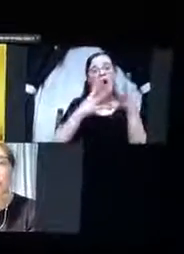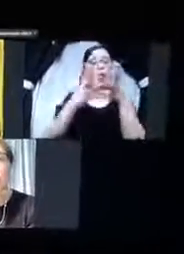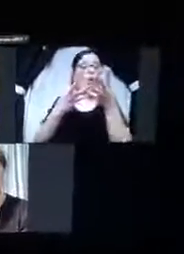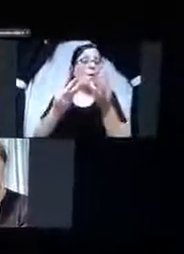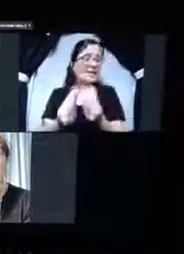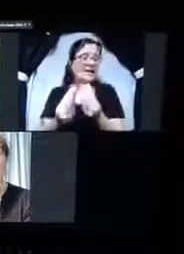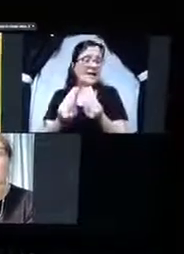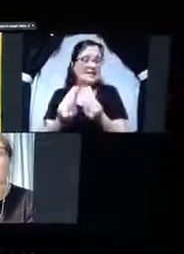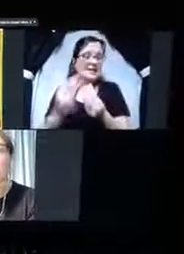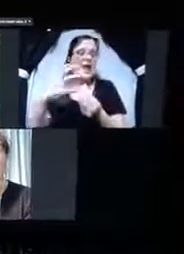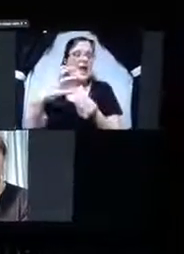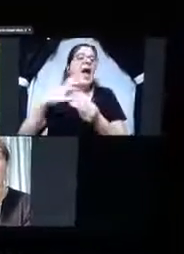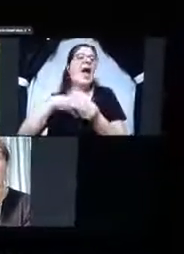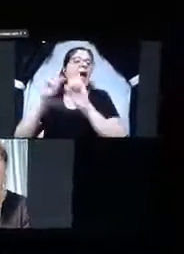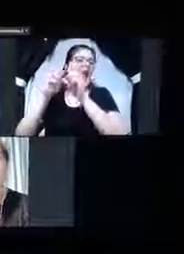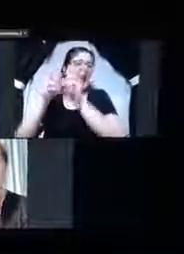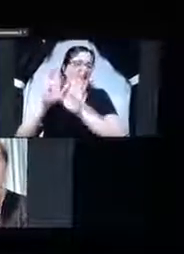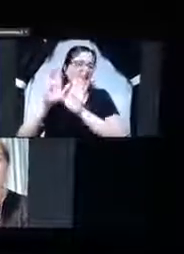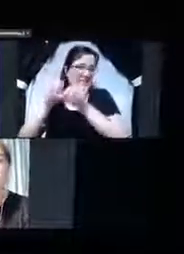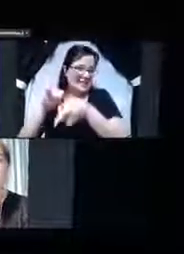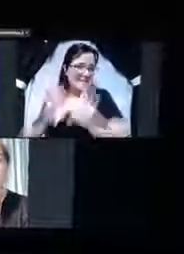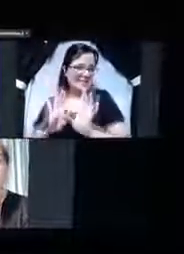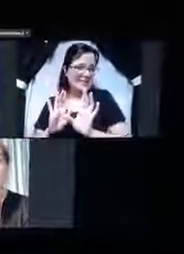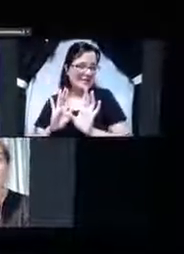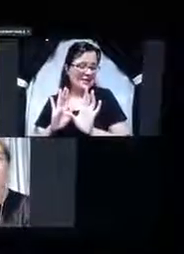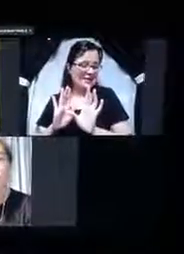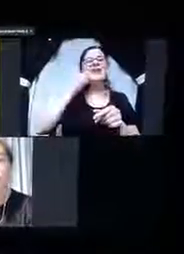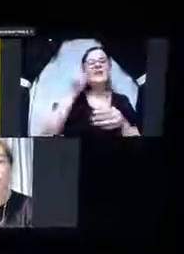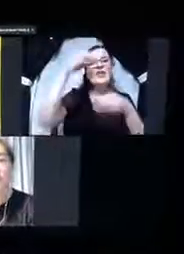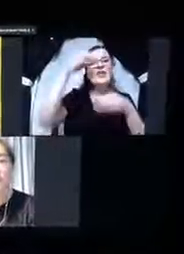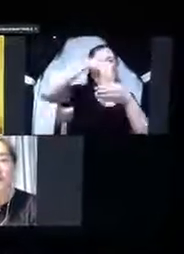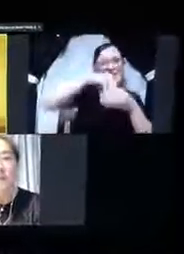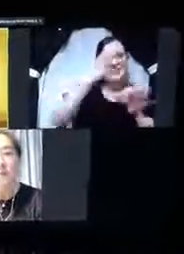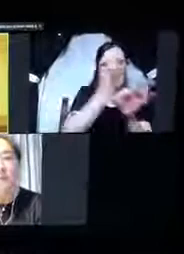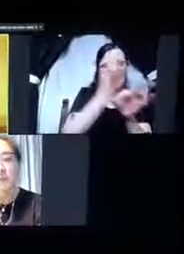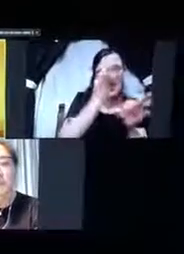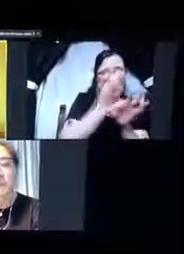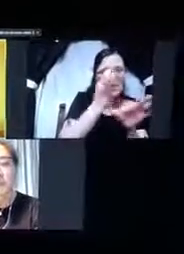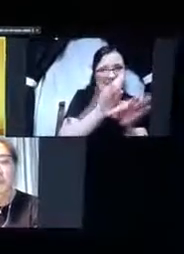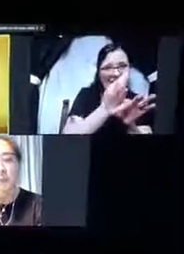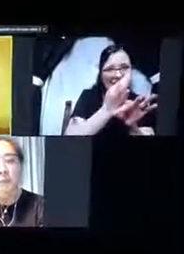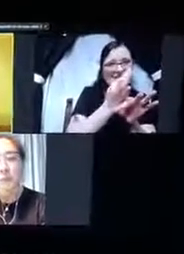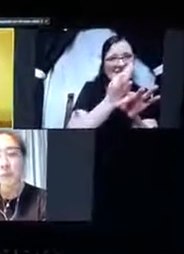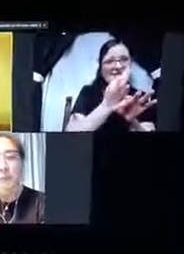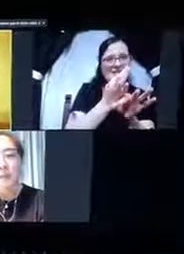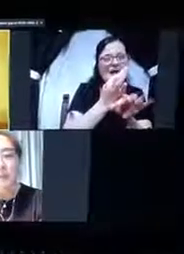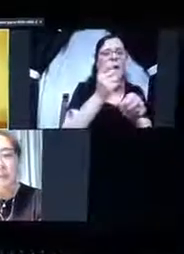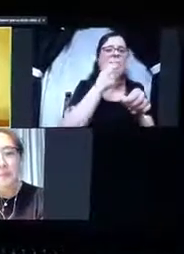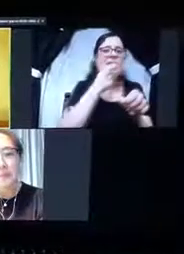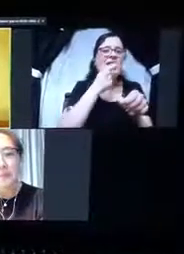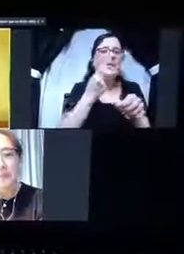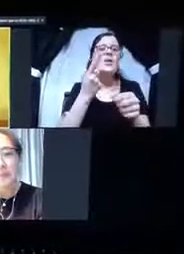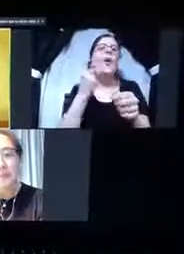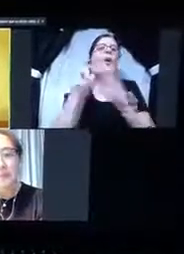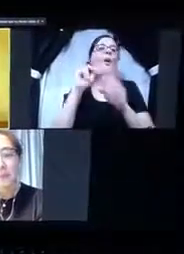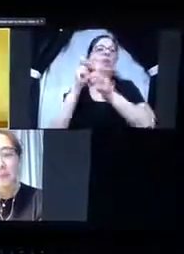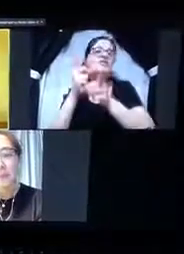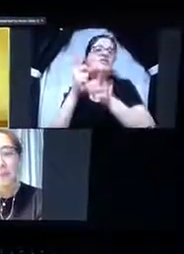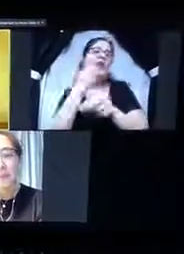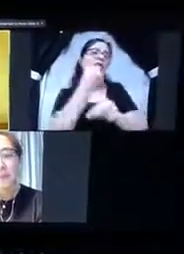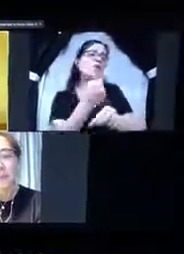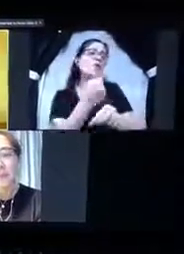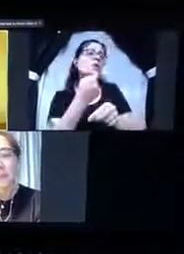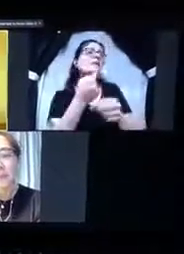clase. Lo lindo de tener los gabinetes ahí dentro de la escuela era que, por ejemplo, la profesora nos decía, che,